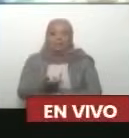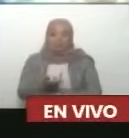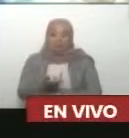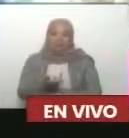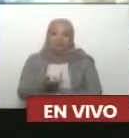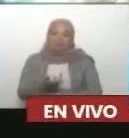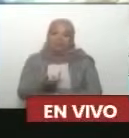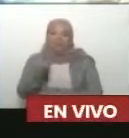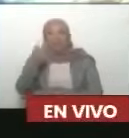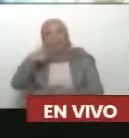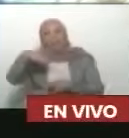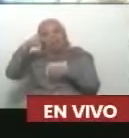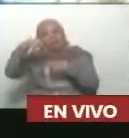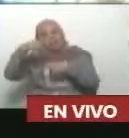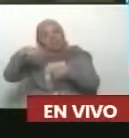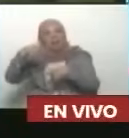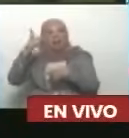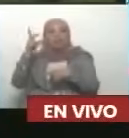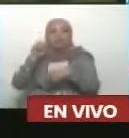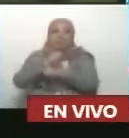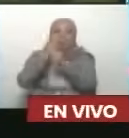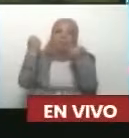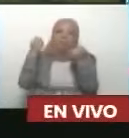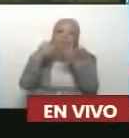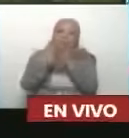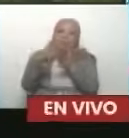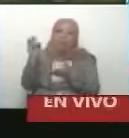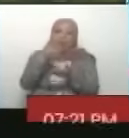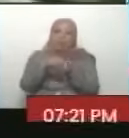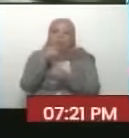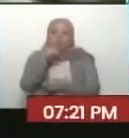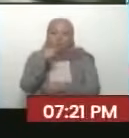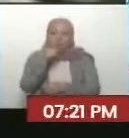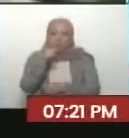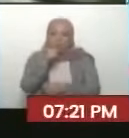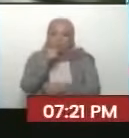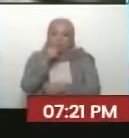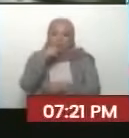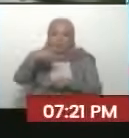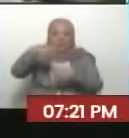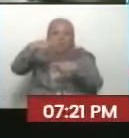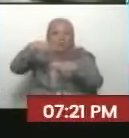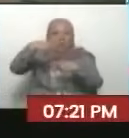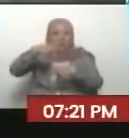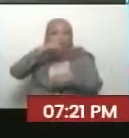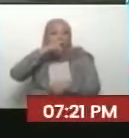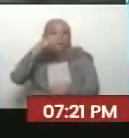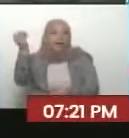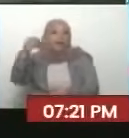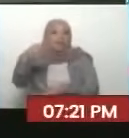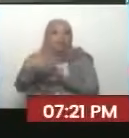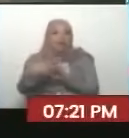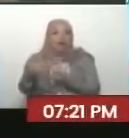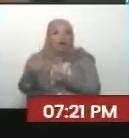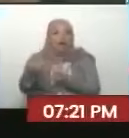lo veía por las redes, como le decía temprano, que se ha vuelto muy viral nuestro presidente.